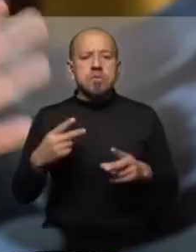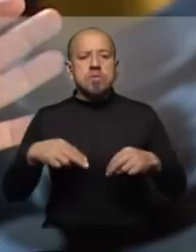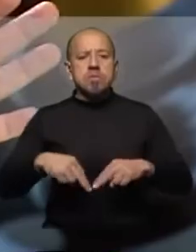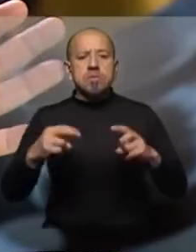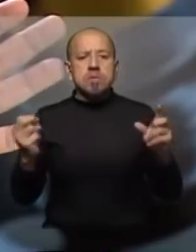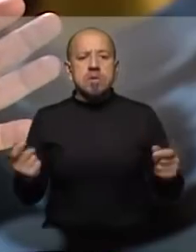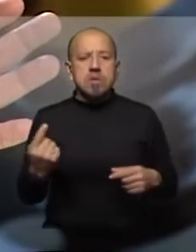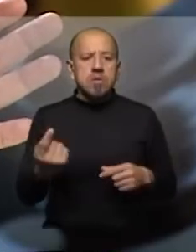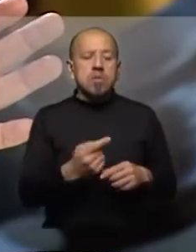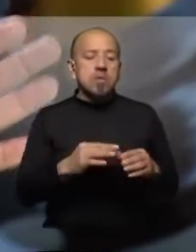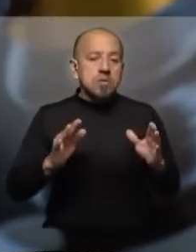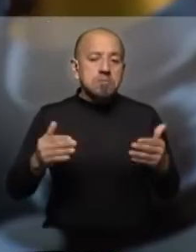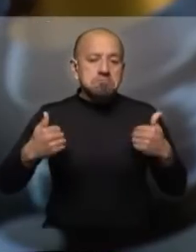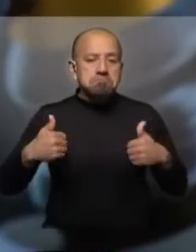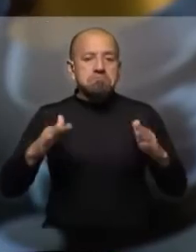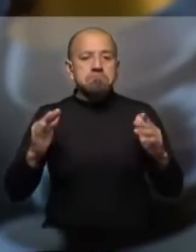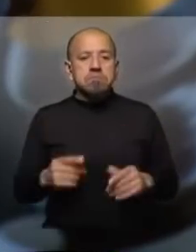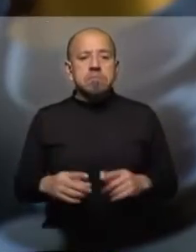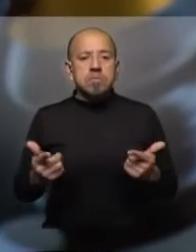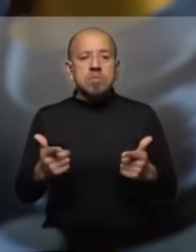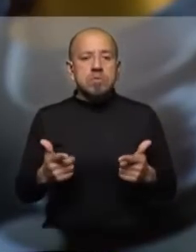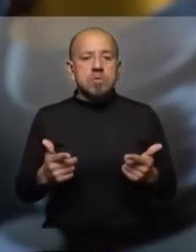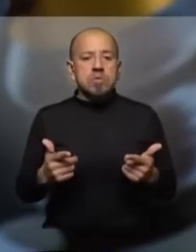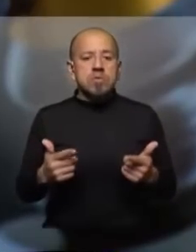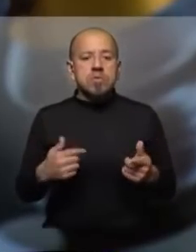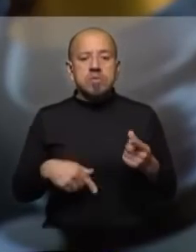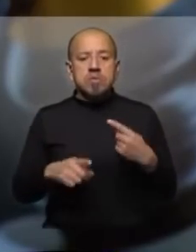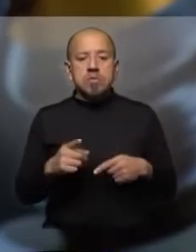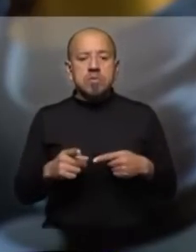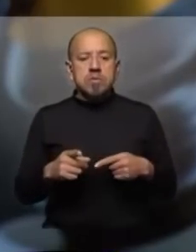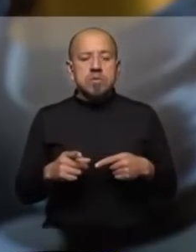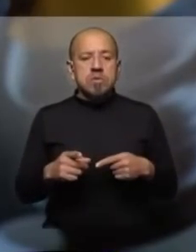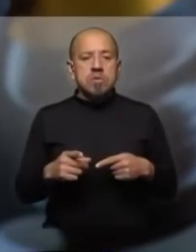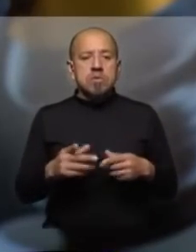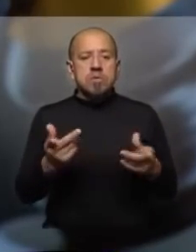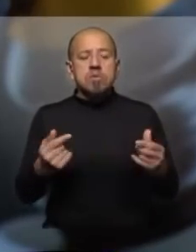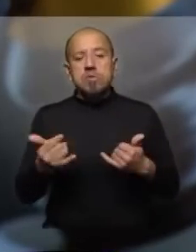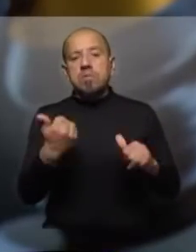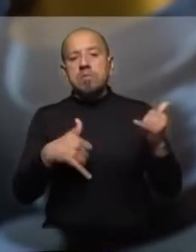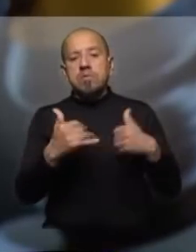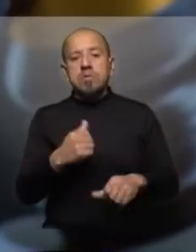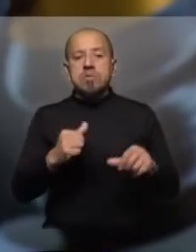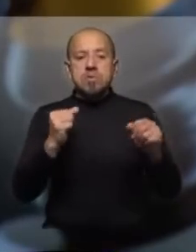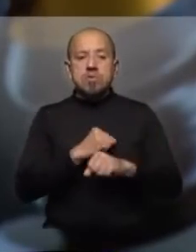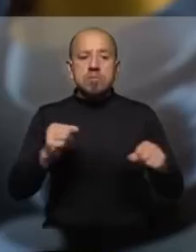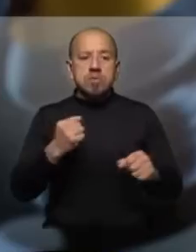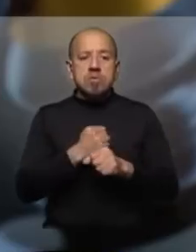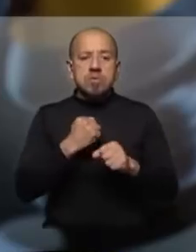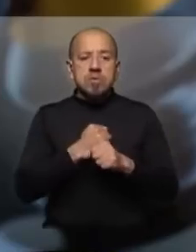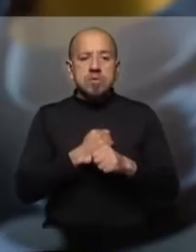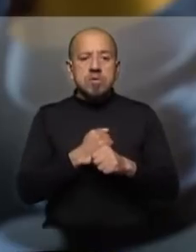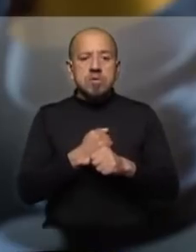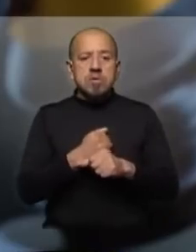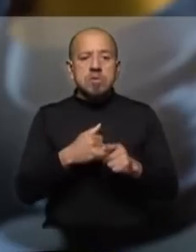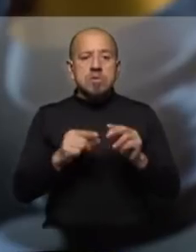lo que le parece es decir No hay nadie que centralice toda esa información y que permita trabajar de una mejor manera